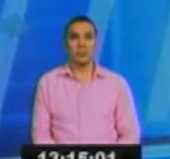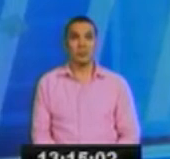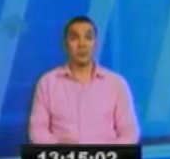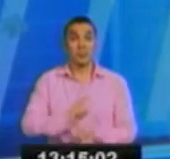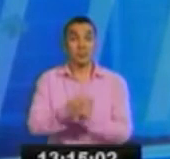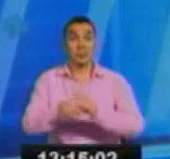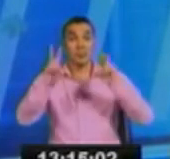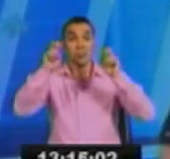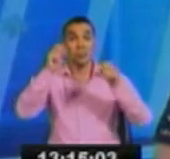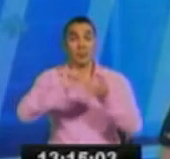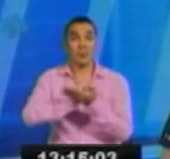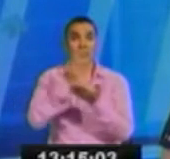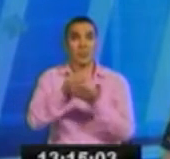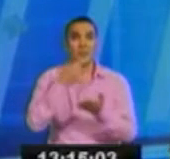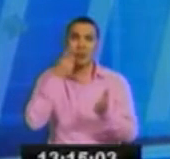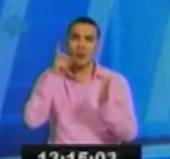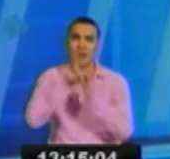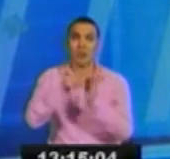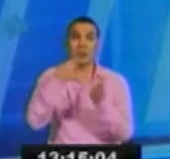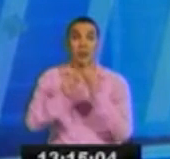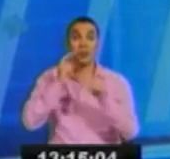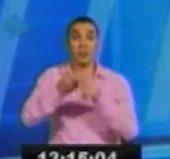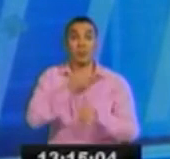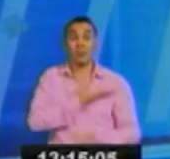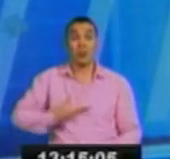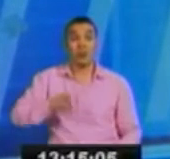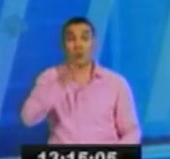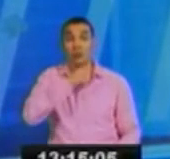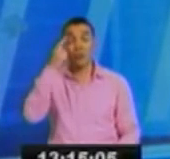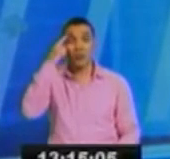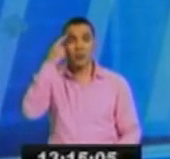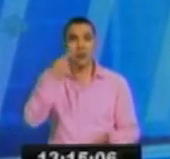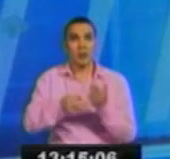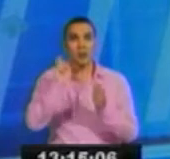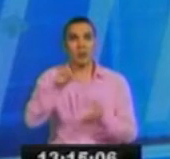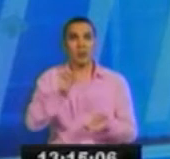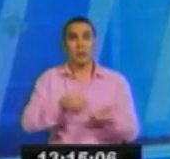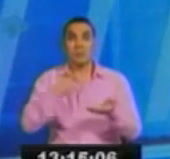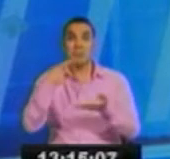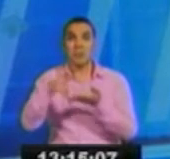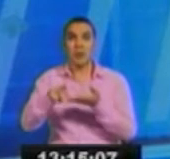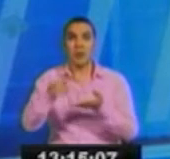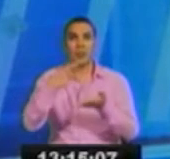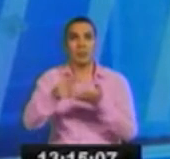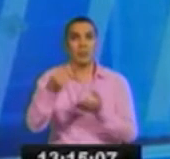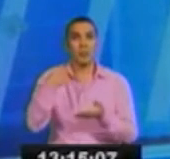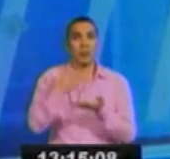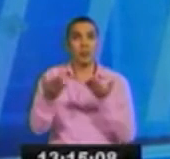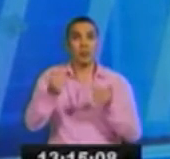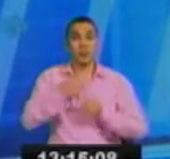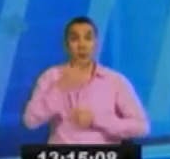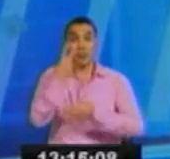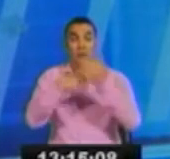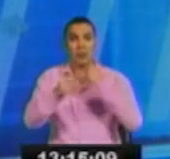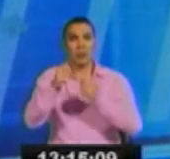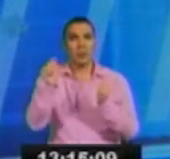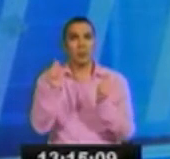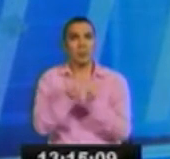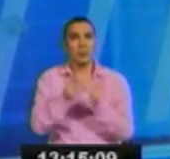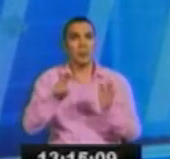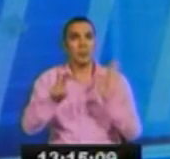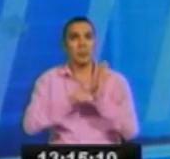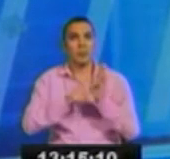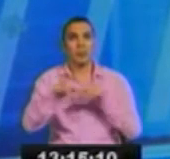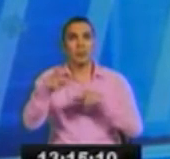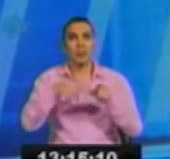Cambiamos de tema. Asambleístas denuncian que el expresidente Rafael Correa habría transferido varios de sus bienes a sus hijos, como la vivienda en